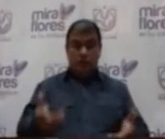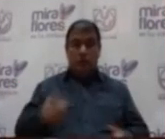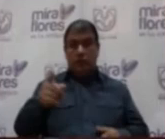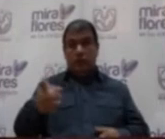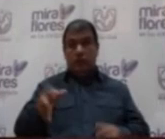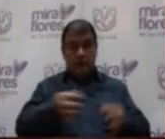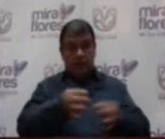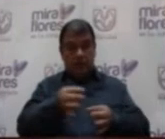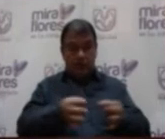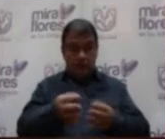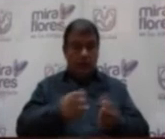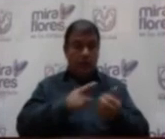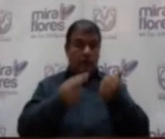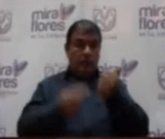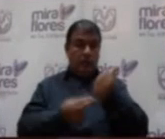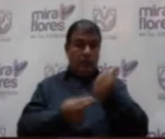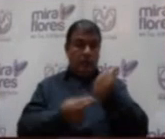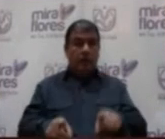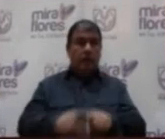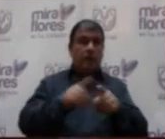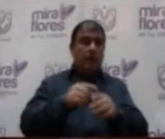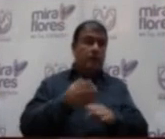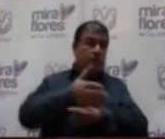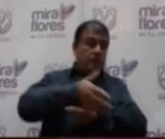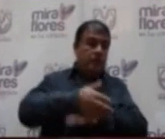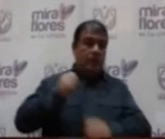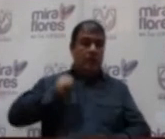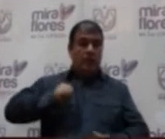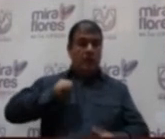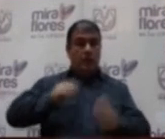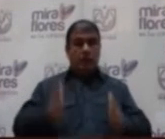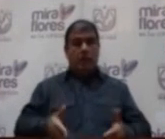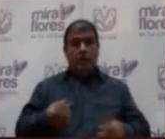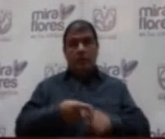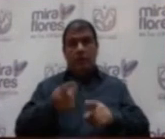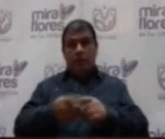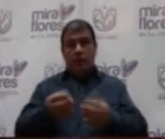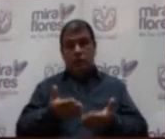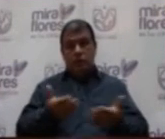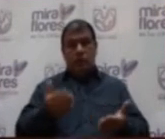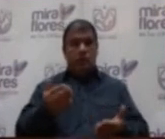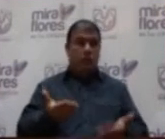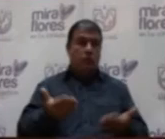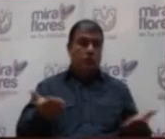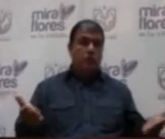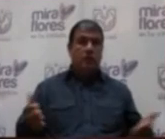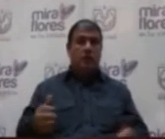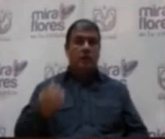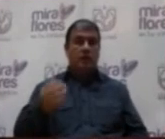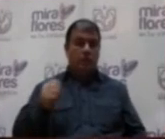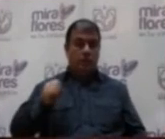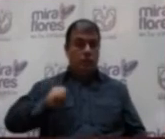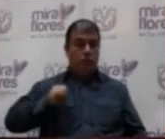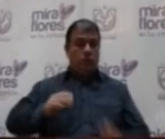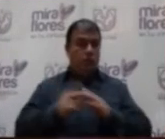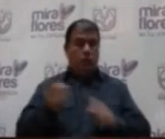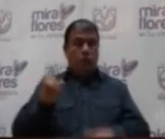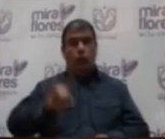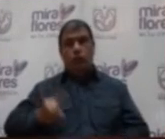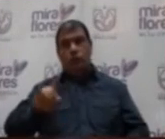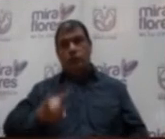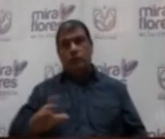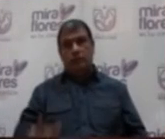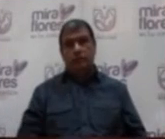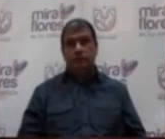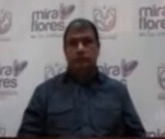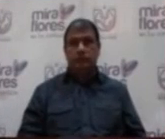se ha referido a través del alcalde, pero son bienes que ya la municipalidad no utiliza.